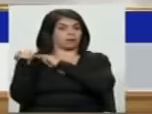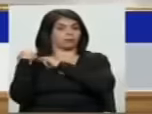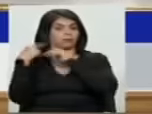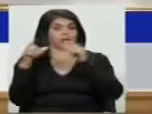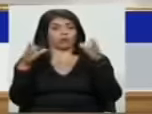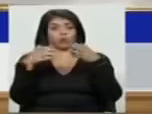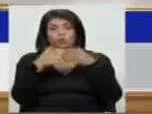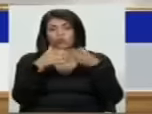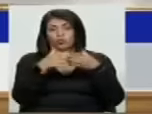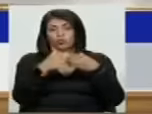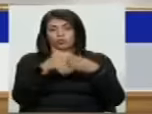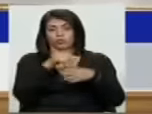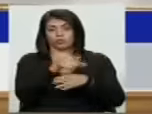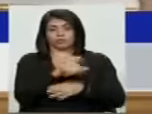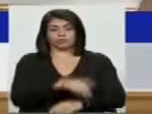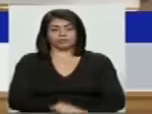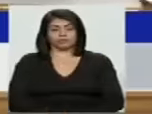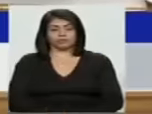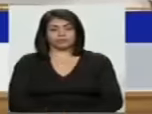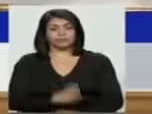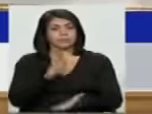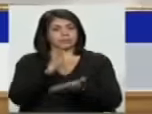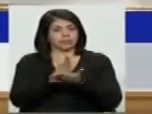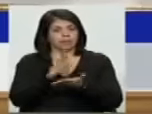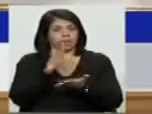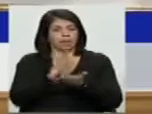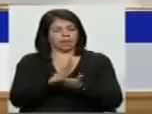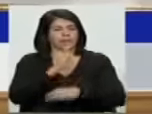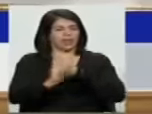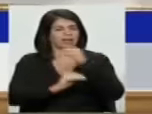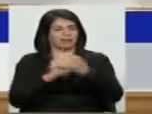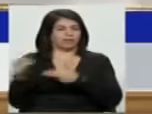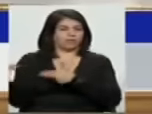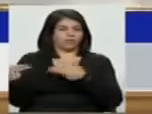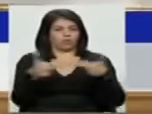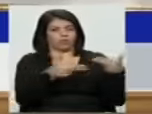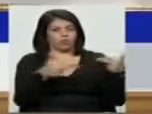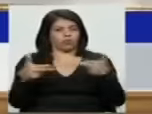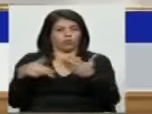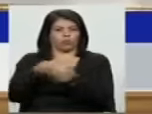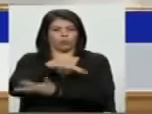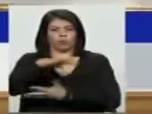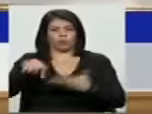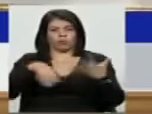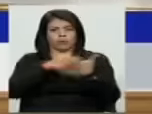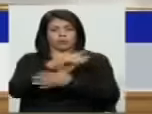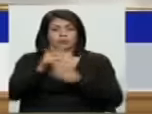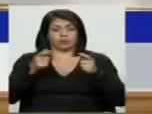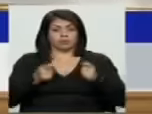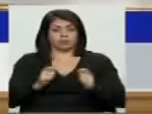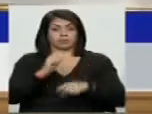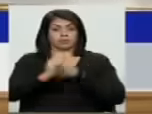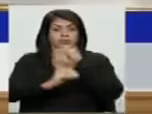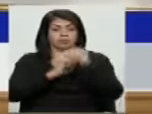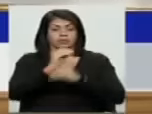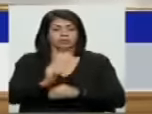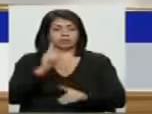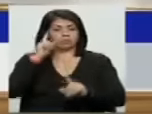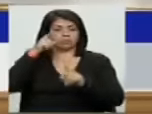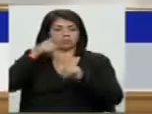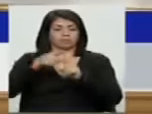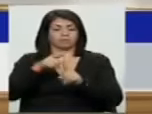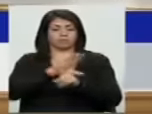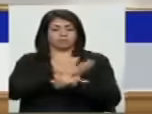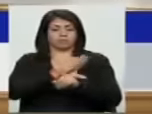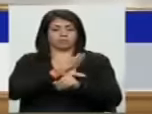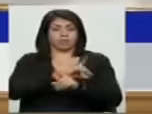de un sector que siempre recurre a la violencia para tratar de hacerse con sus fines,